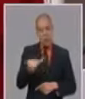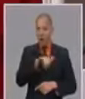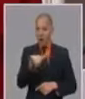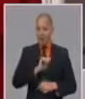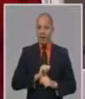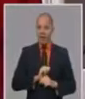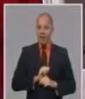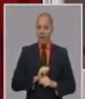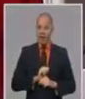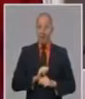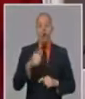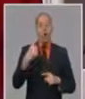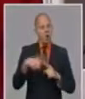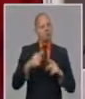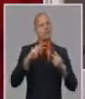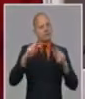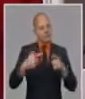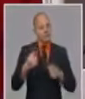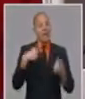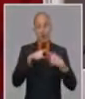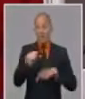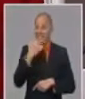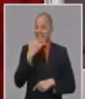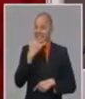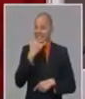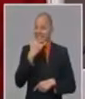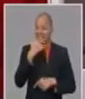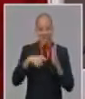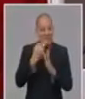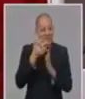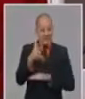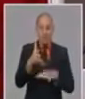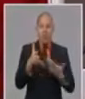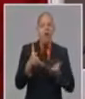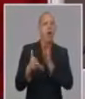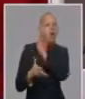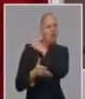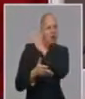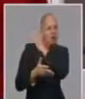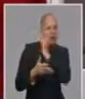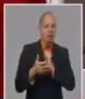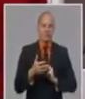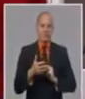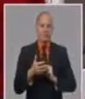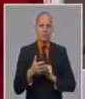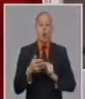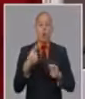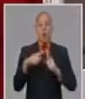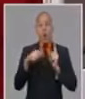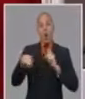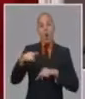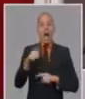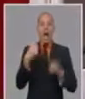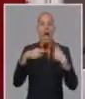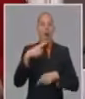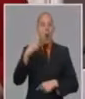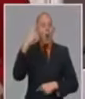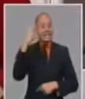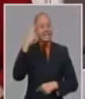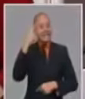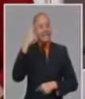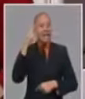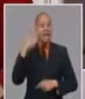Por supuesto, los daños pulmonares que se han visto, ya muy además avalados por investigaciones radiológicas muy